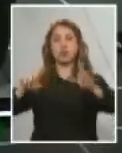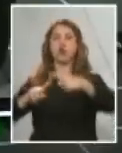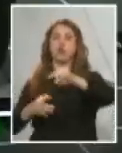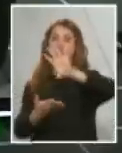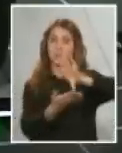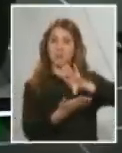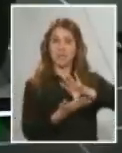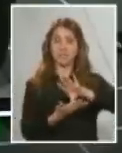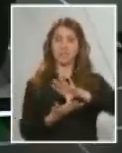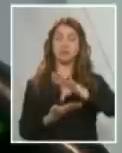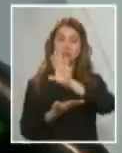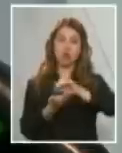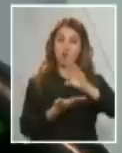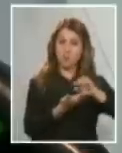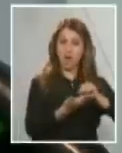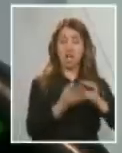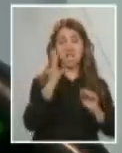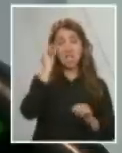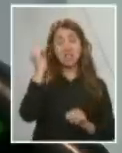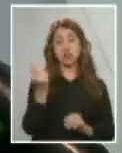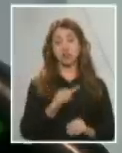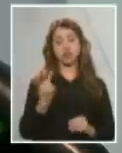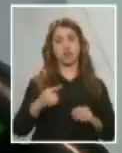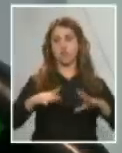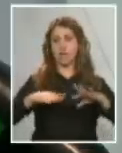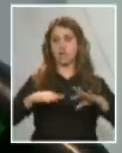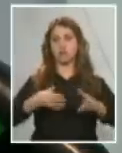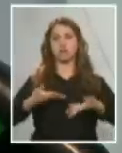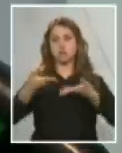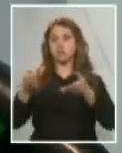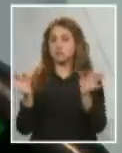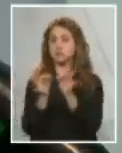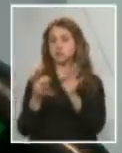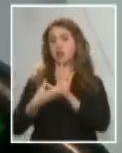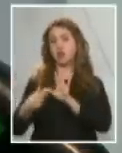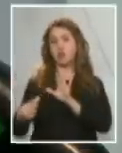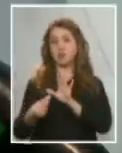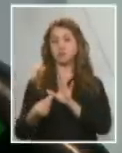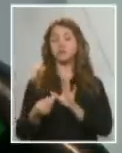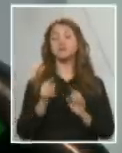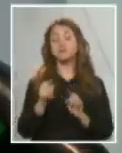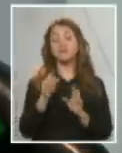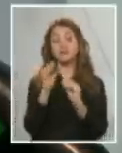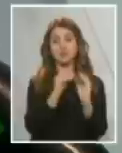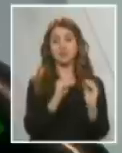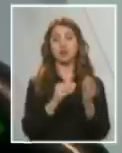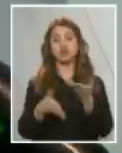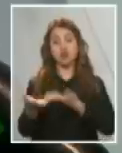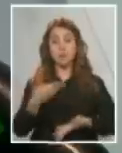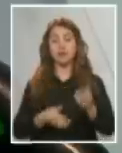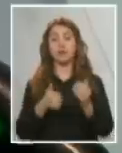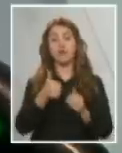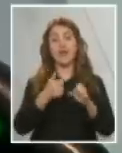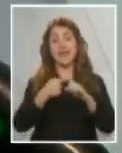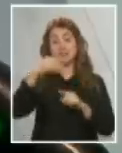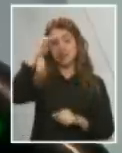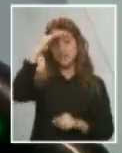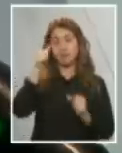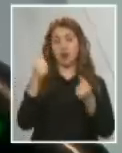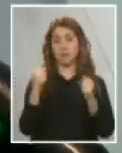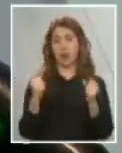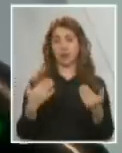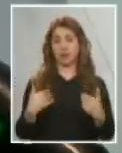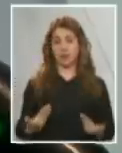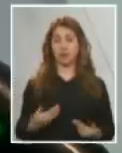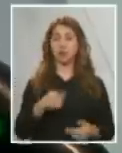duda otros países lo van a tomar y nosotros felices de que lo tomen, porque de eso uh-huh, se trata, de compartir buenas experiencias y buenas